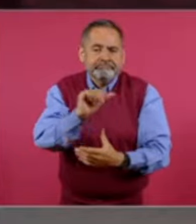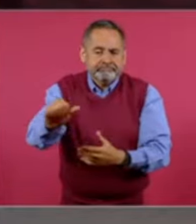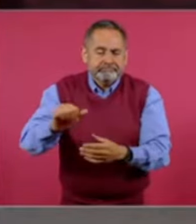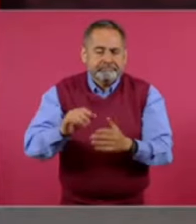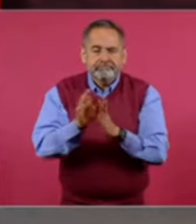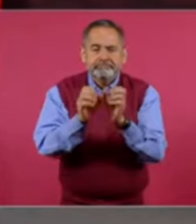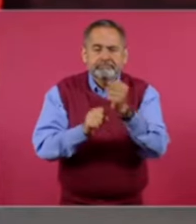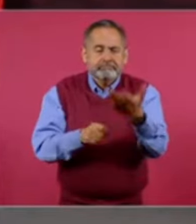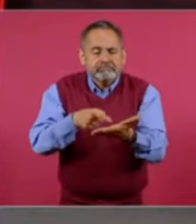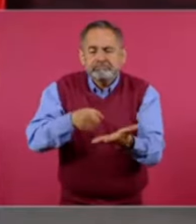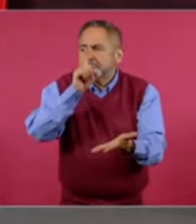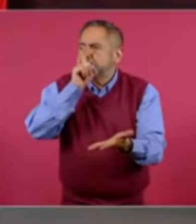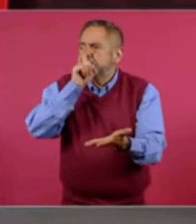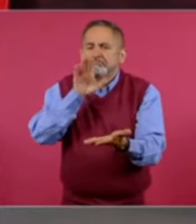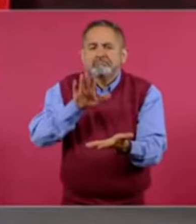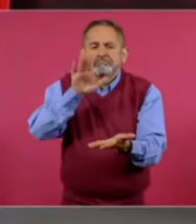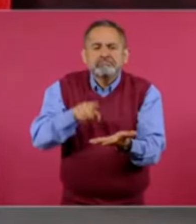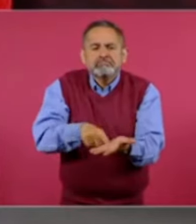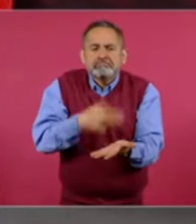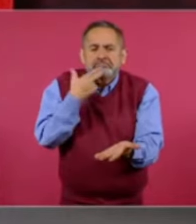Era letra muerta.